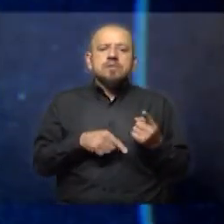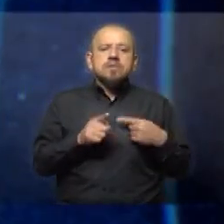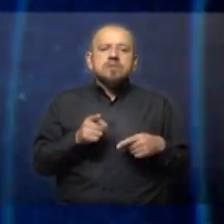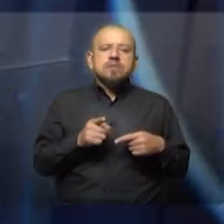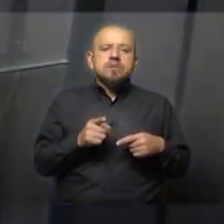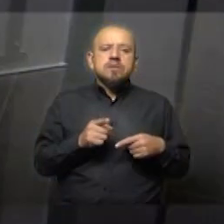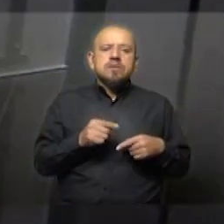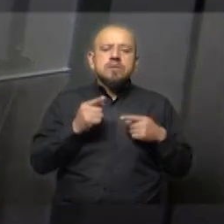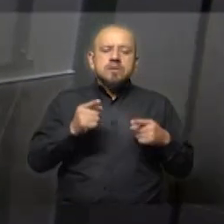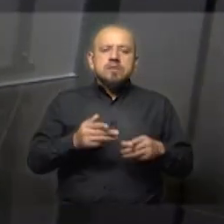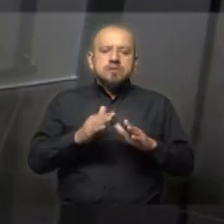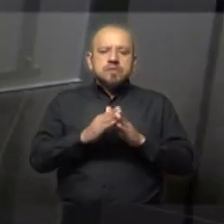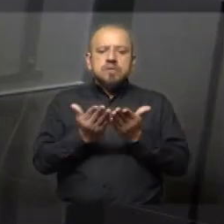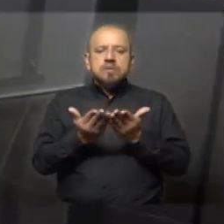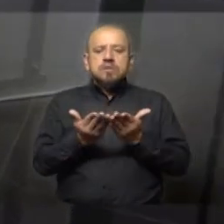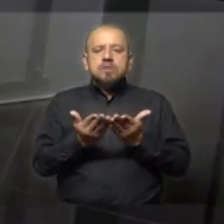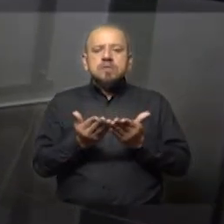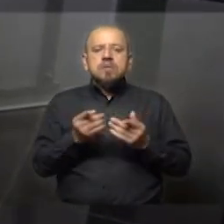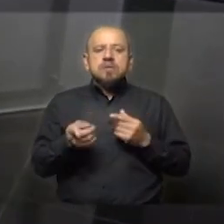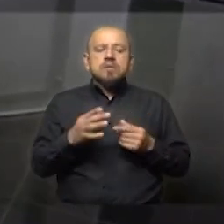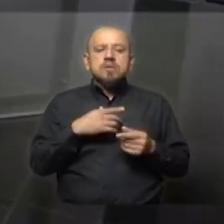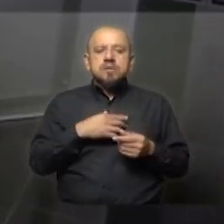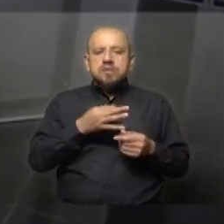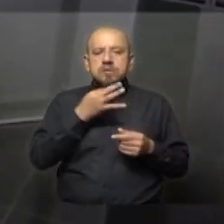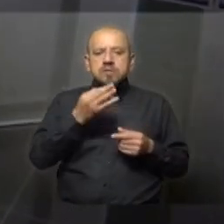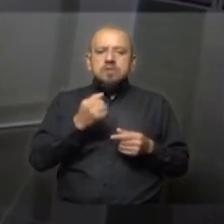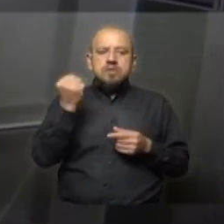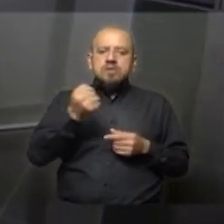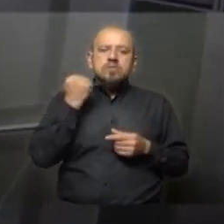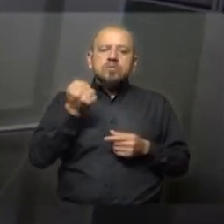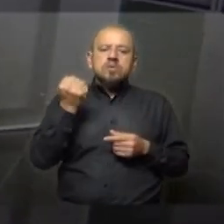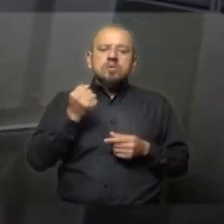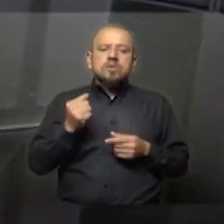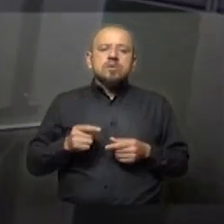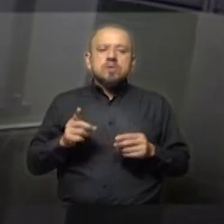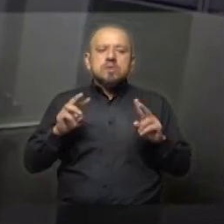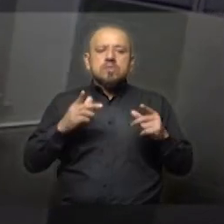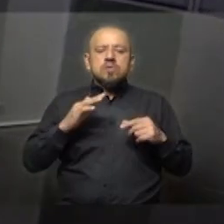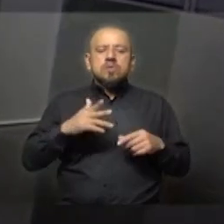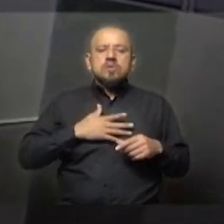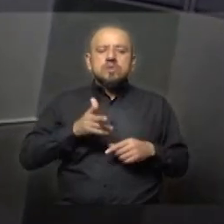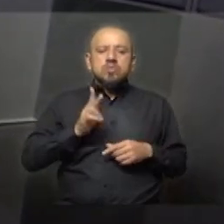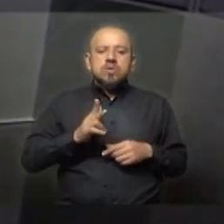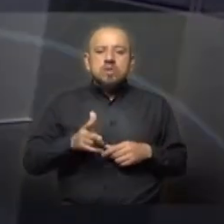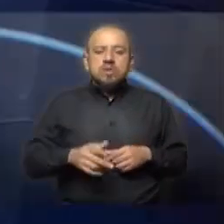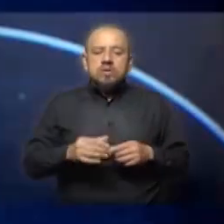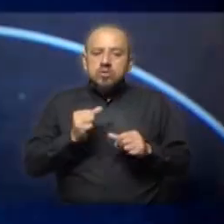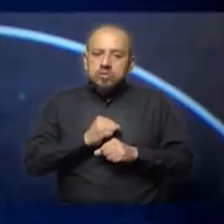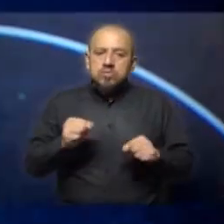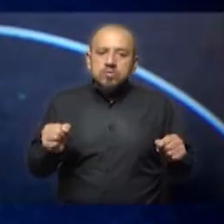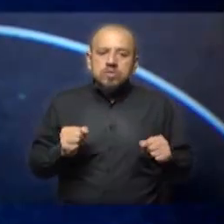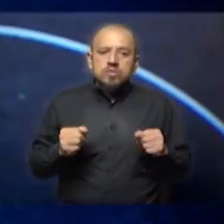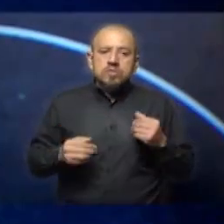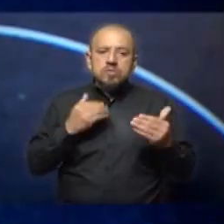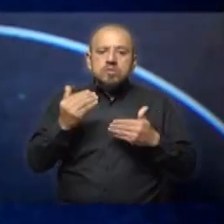en Stuart Miller en ese libro Stuart mill habla de la importancia del talento femenino o sea de que la humanidad no se puede perder la